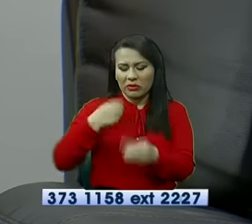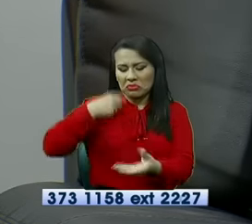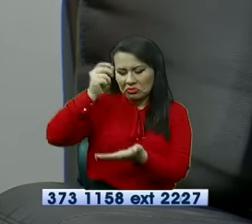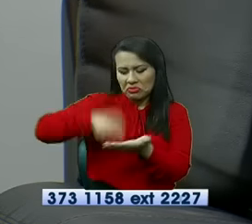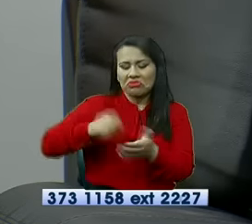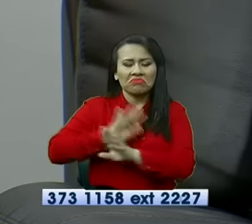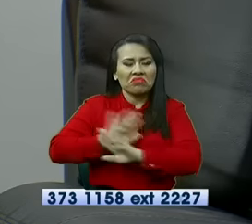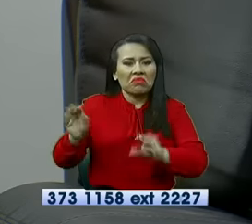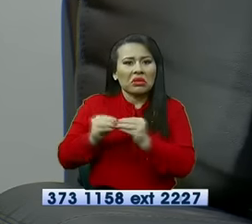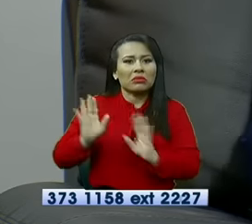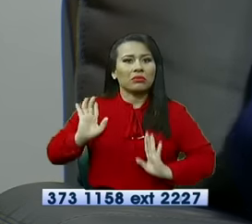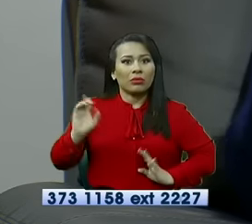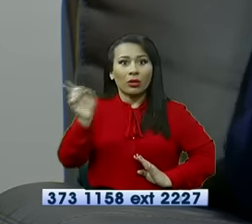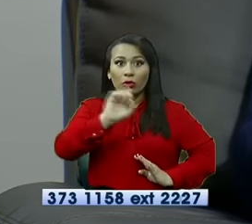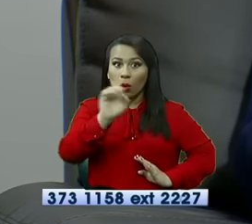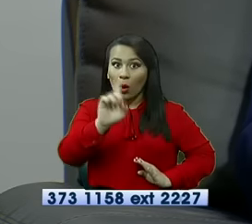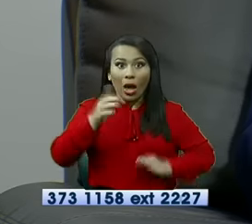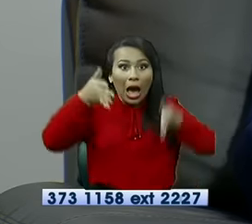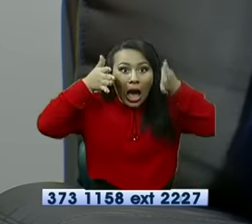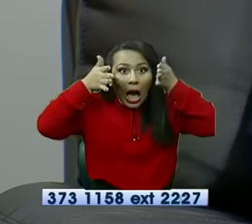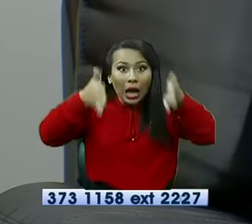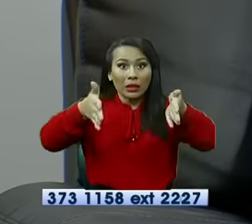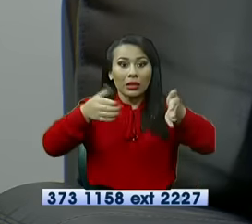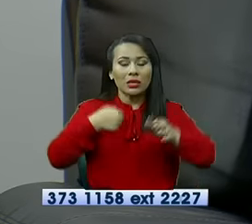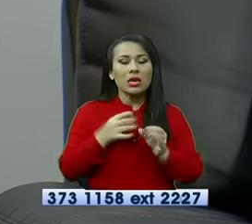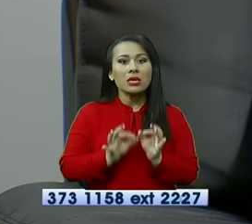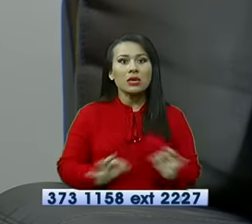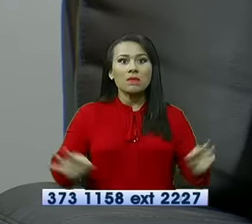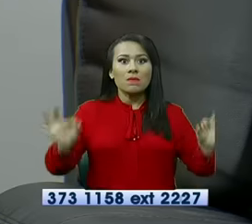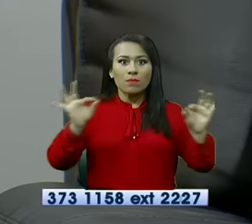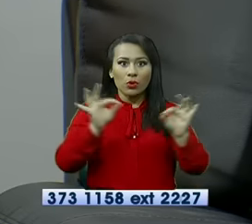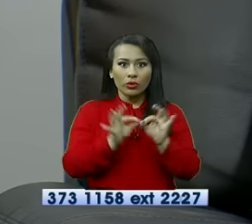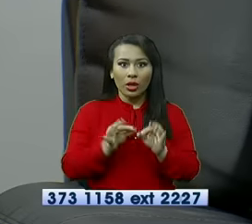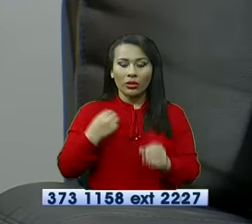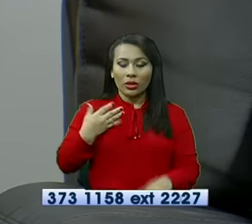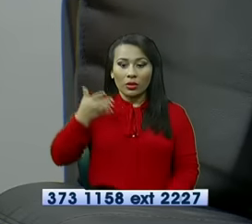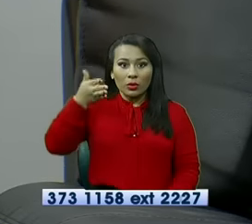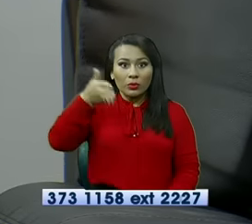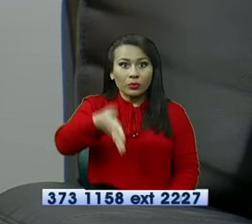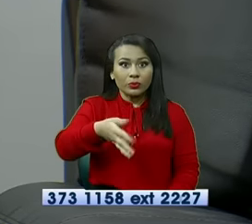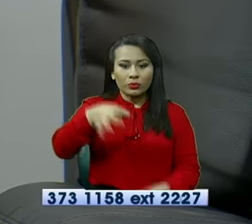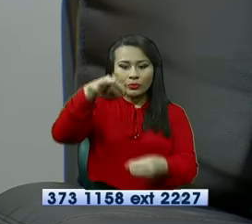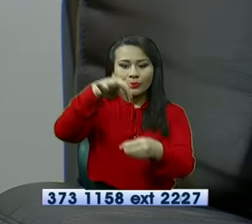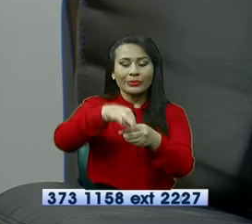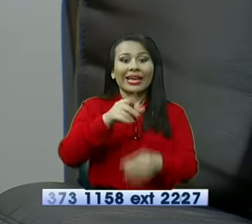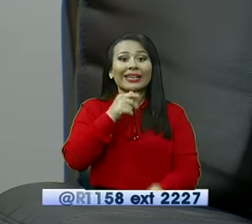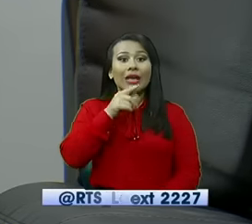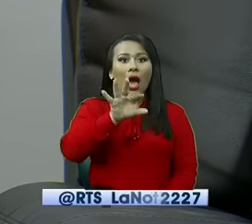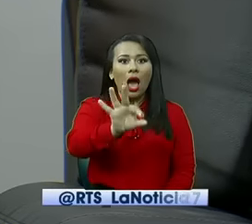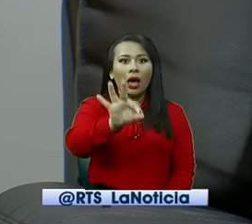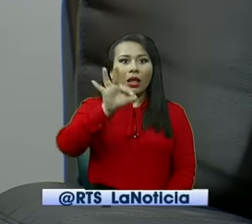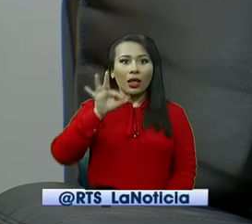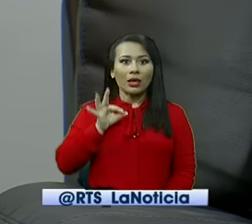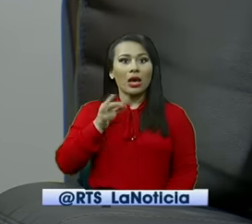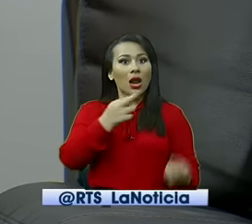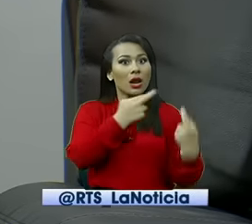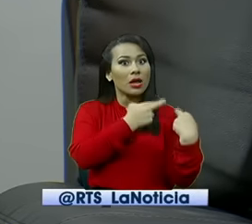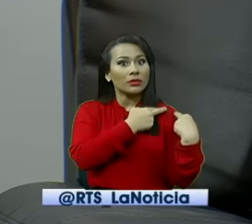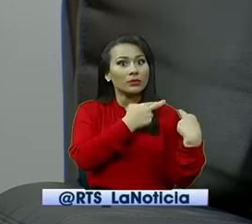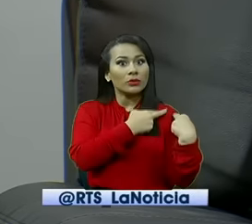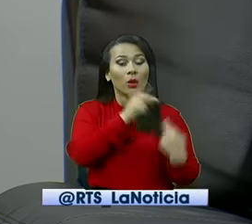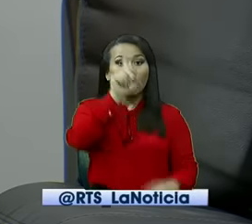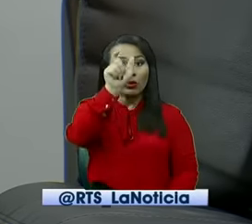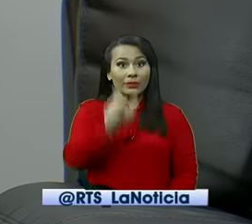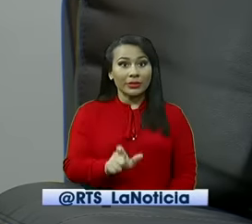votación para usar en los trámites e ir a las urnas a elegir y para elegir